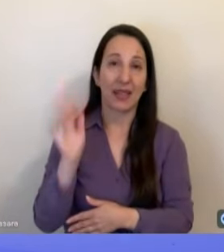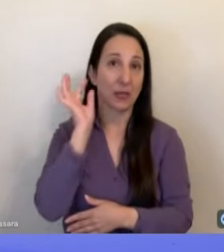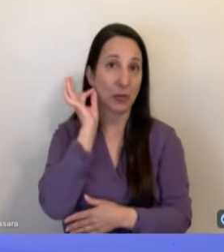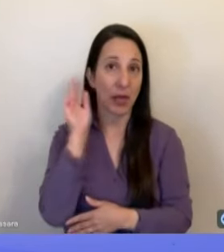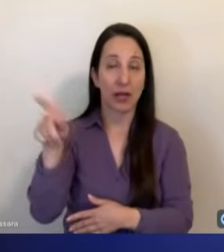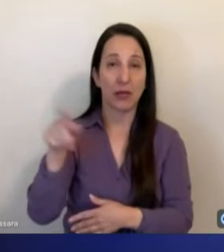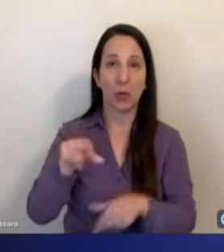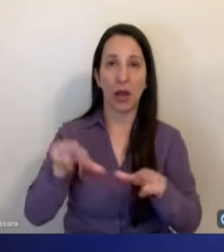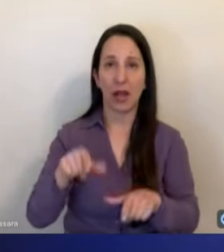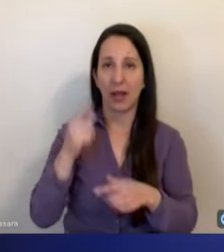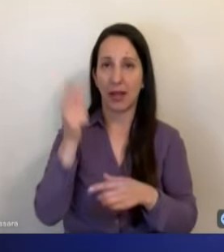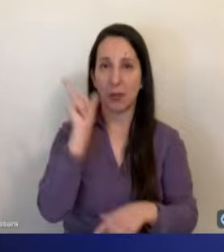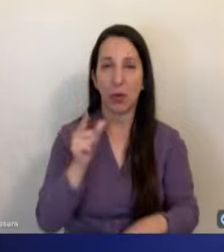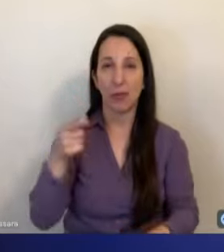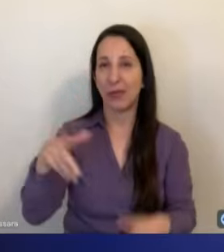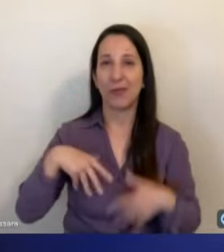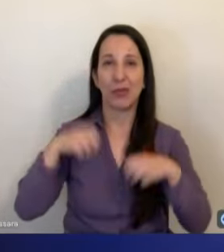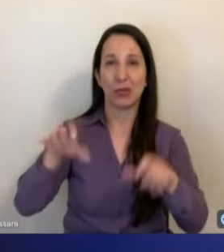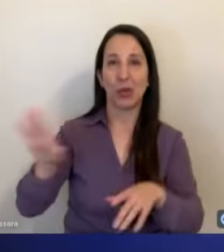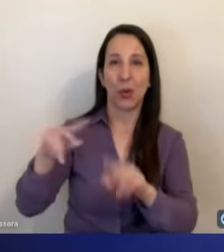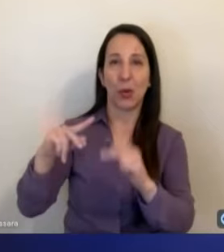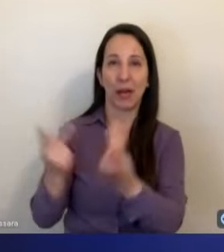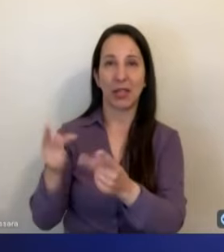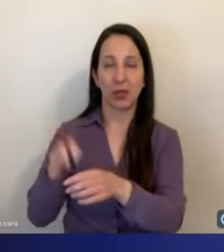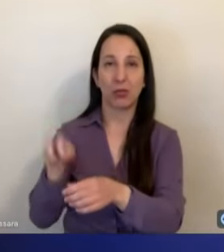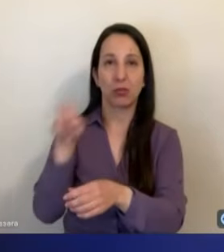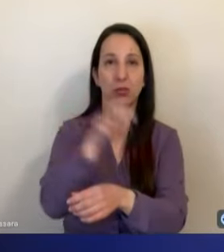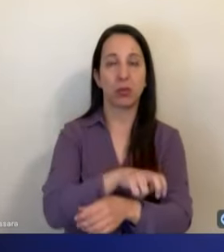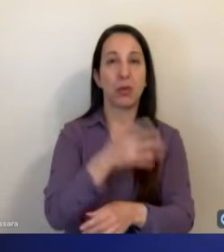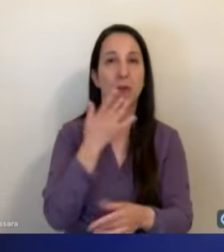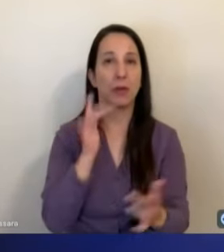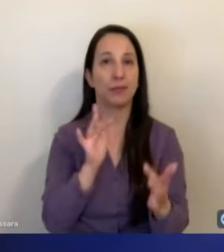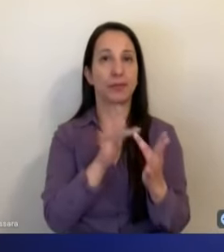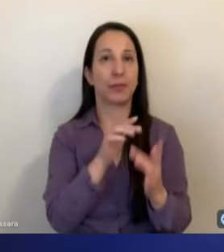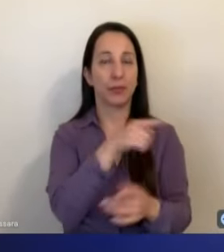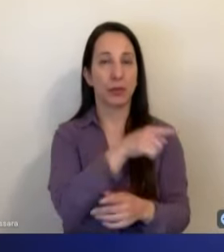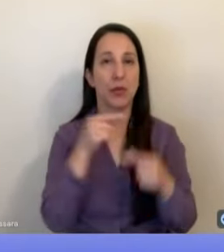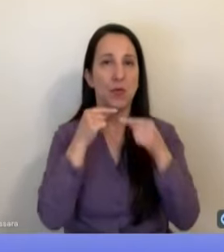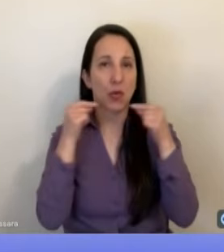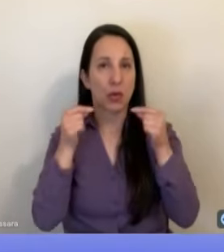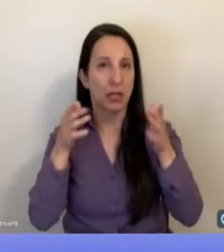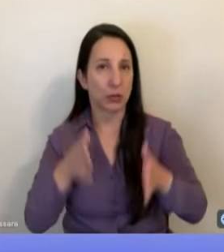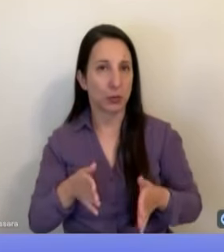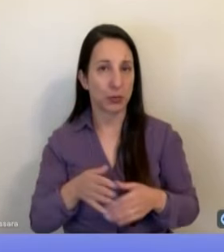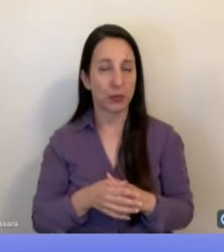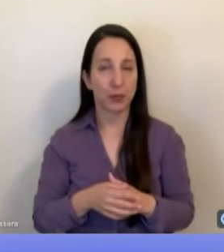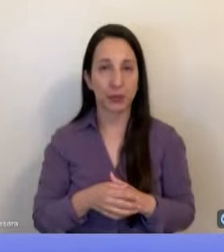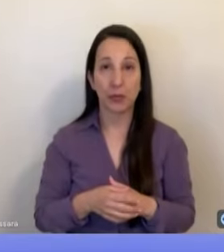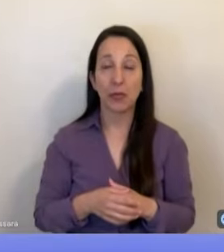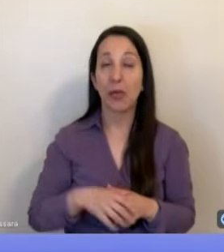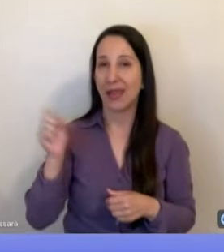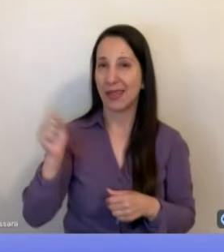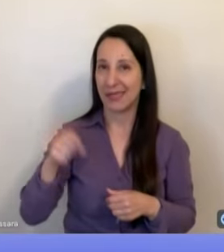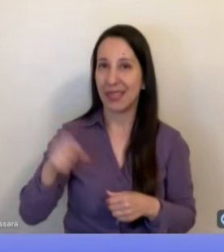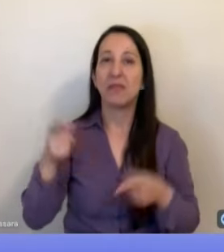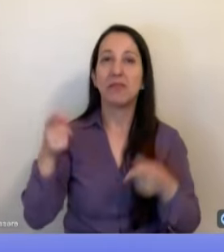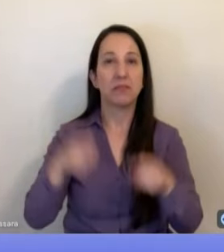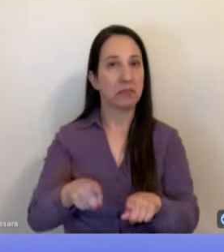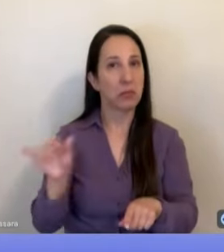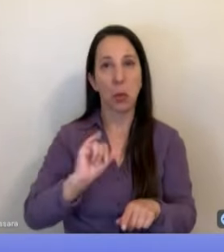la militancia de su partido para darle la adhesión al rodriguismo. Ajá, en efecto, sí, ha ocurrido como le ha ocurrido a otros